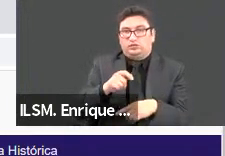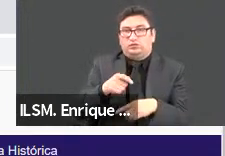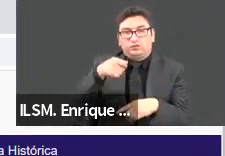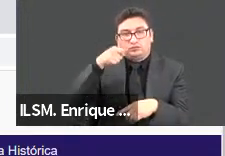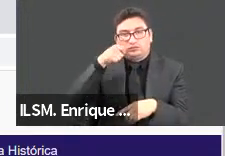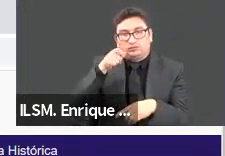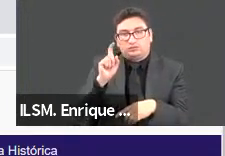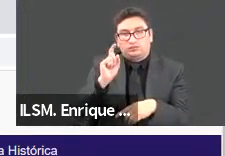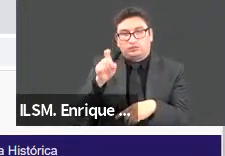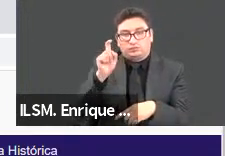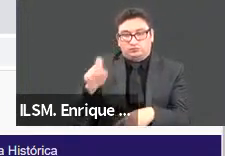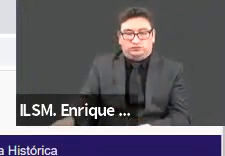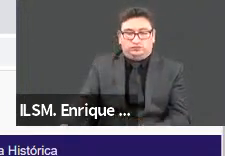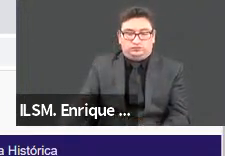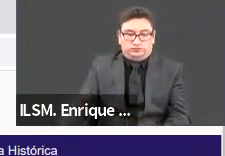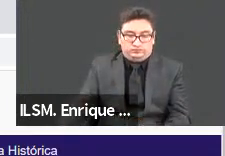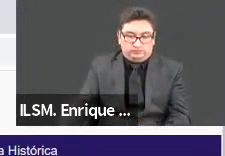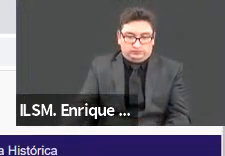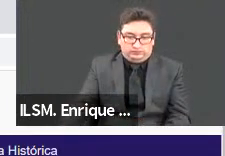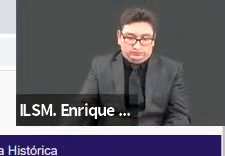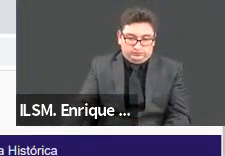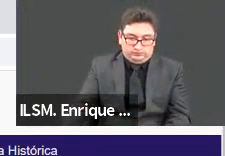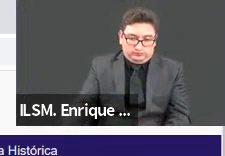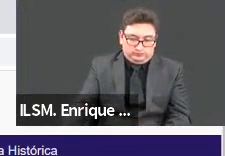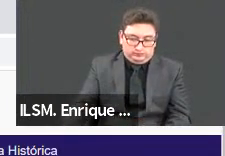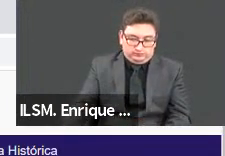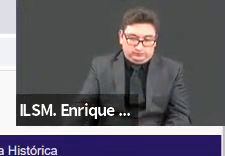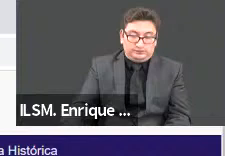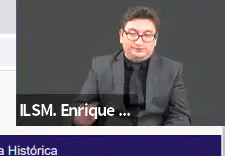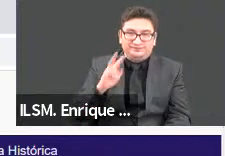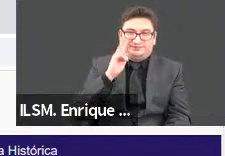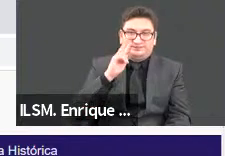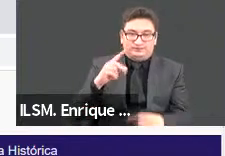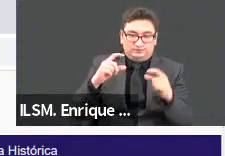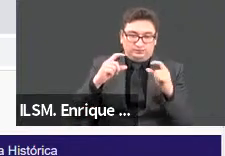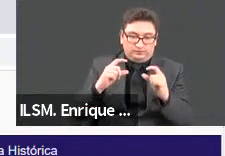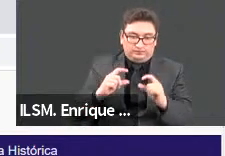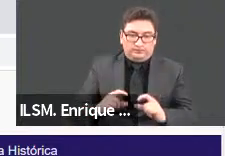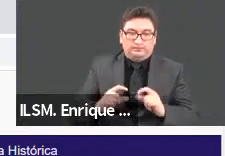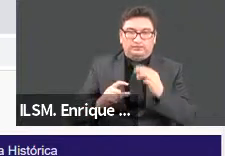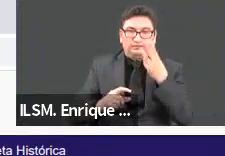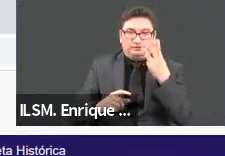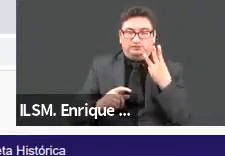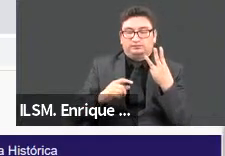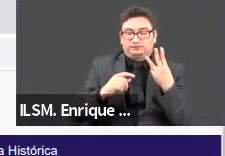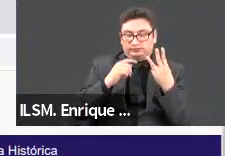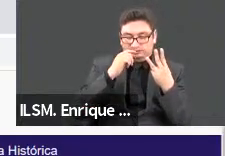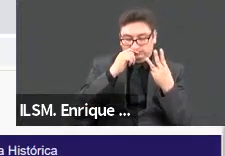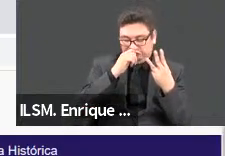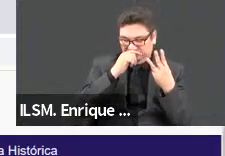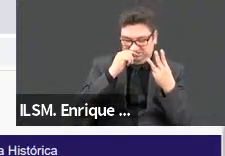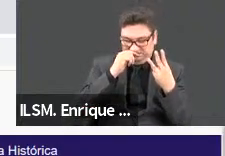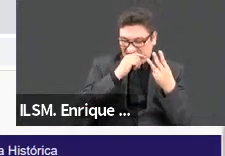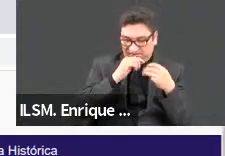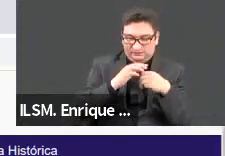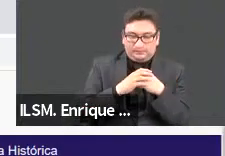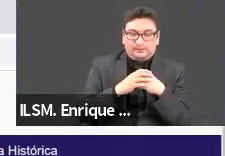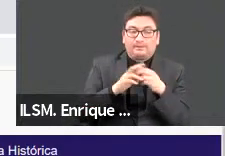nuestra consulta. Y vean, aquí tenemos como resultado 3 tesis